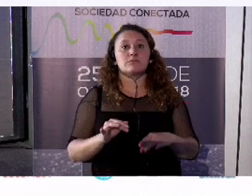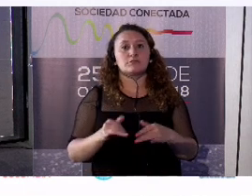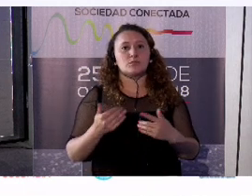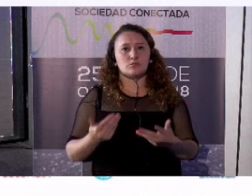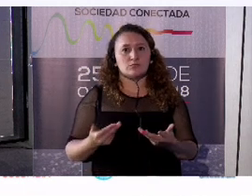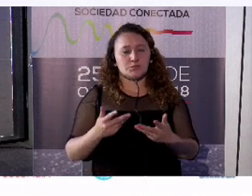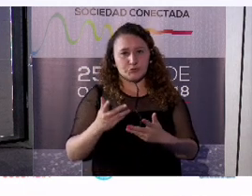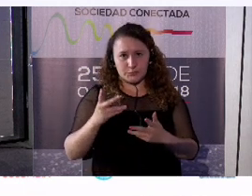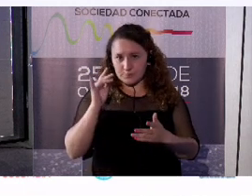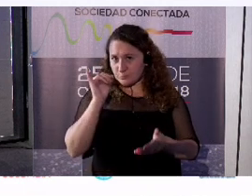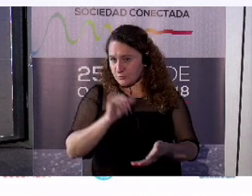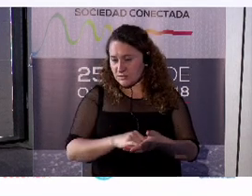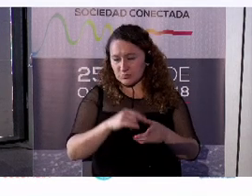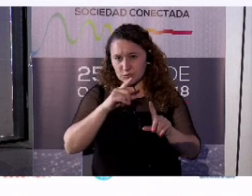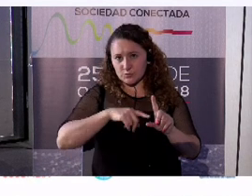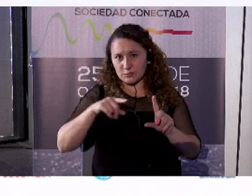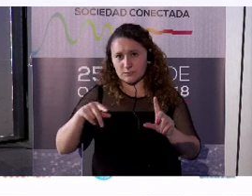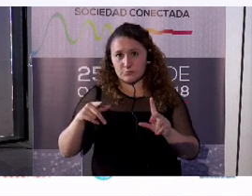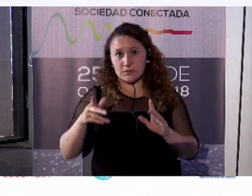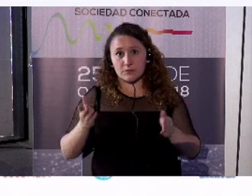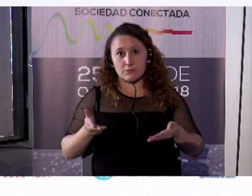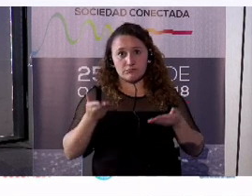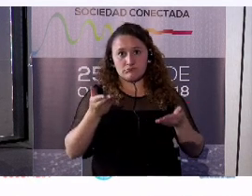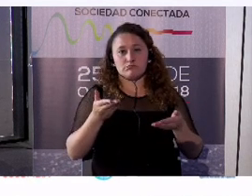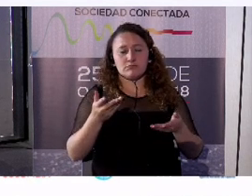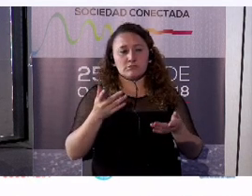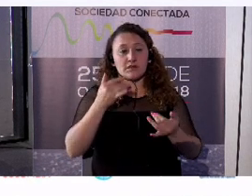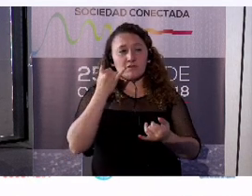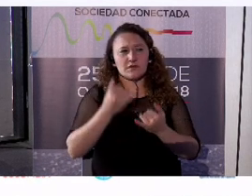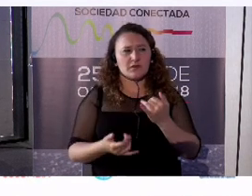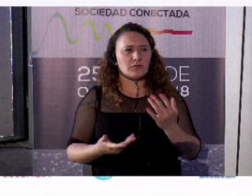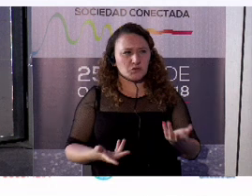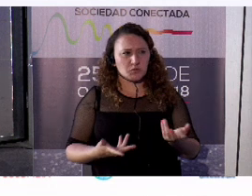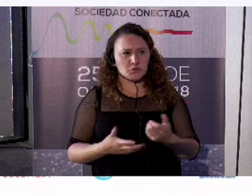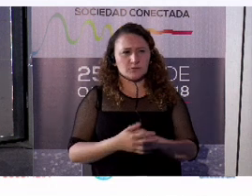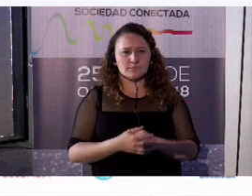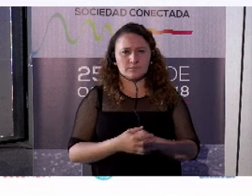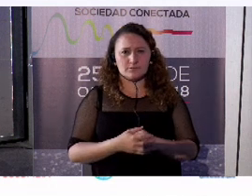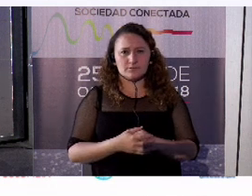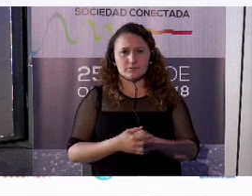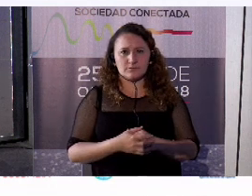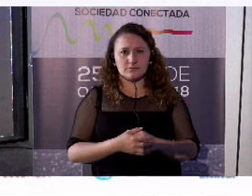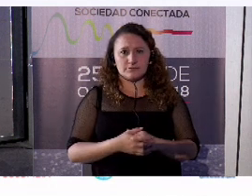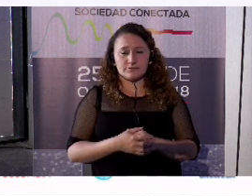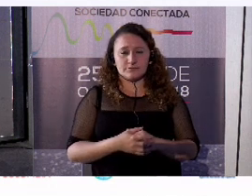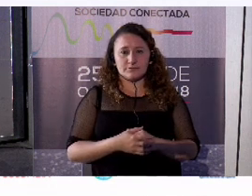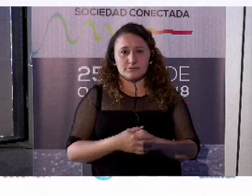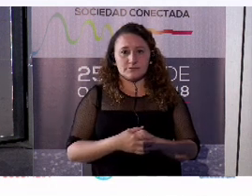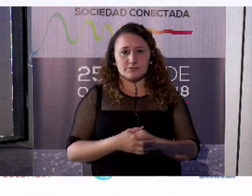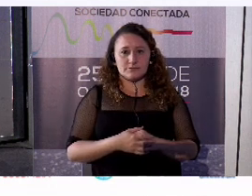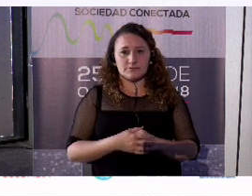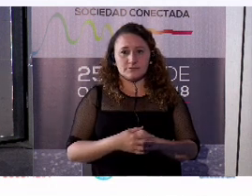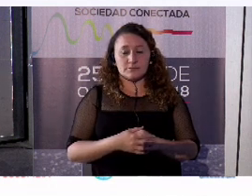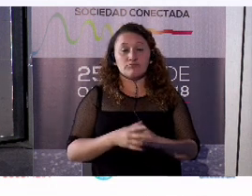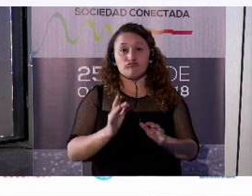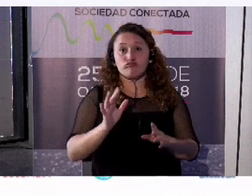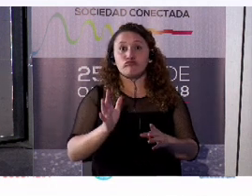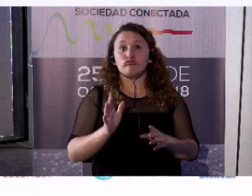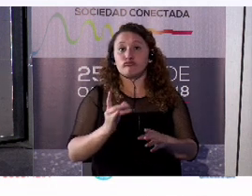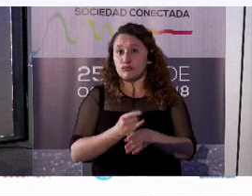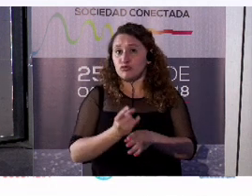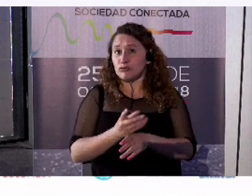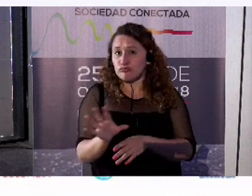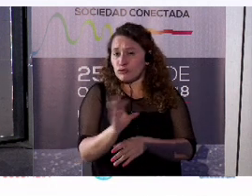brindar el mismo espectro qué va a suceder al final al final el espectro fue utilizado efectivamente Y